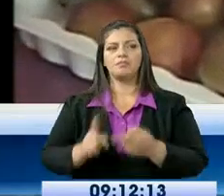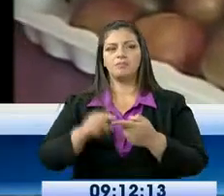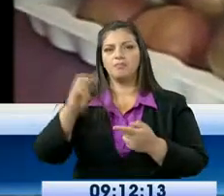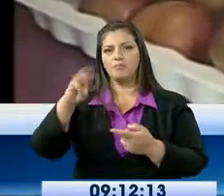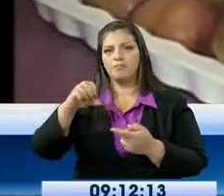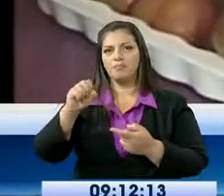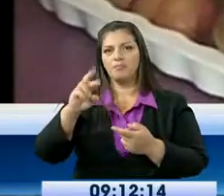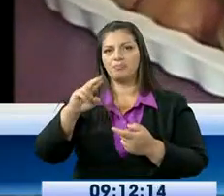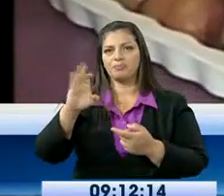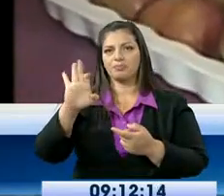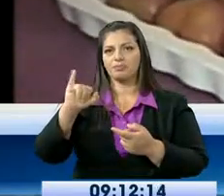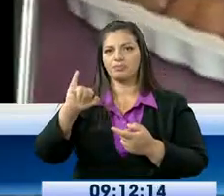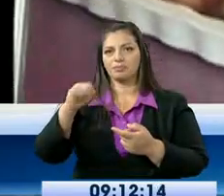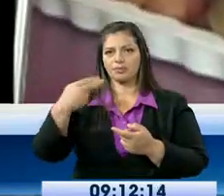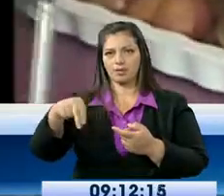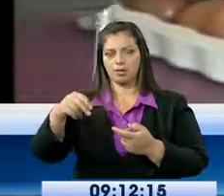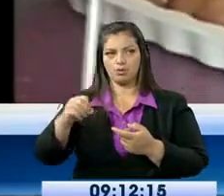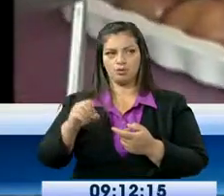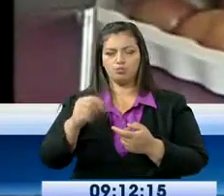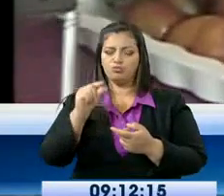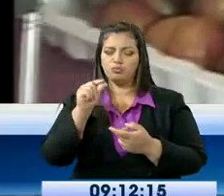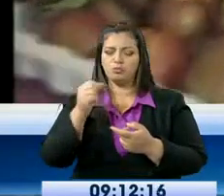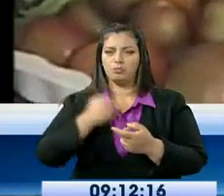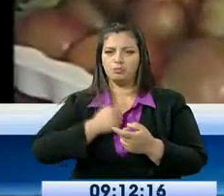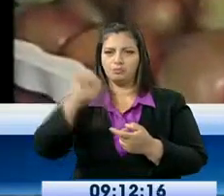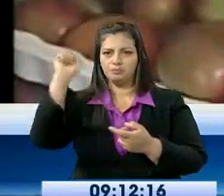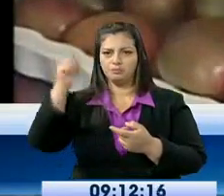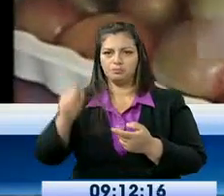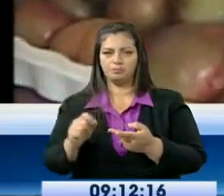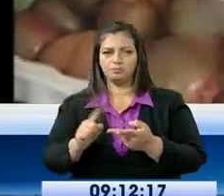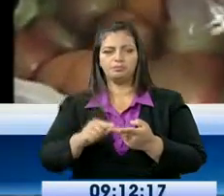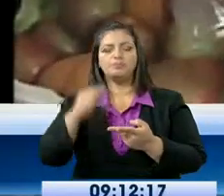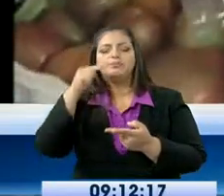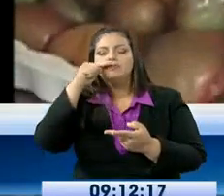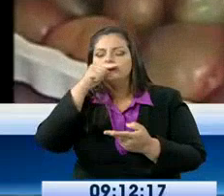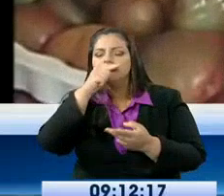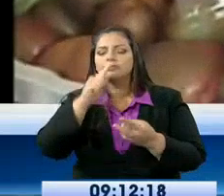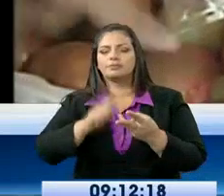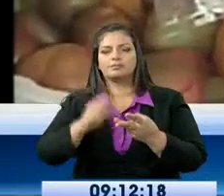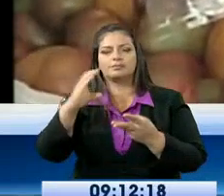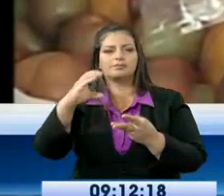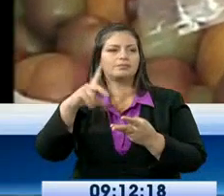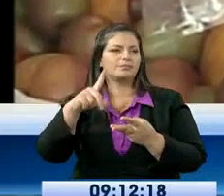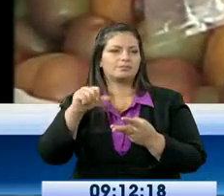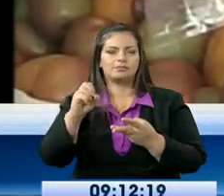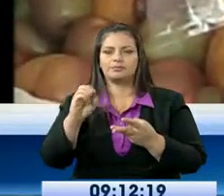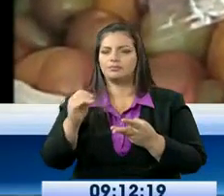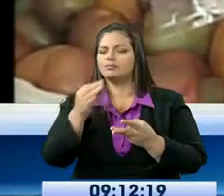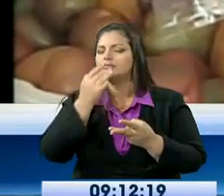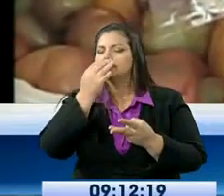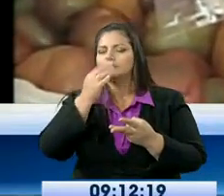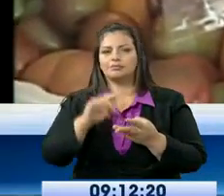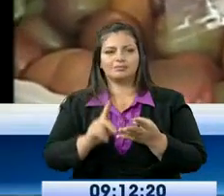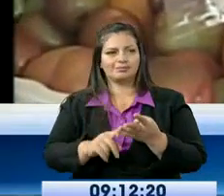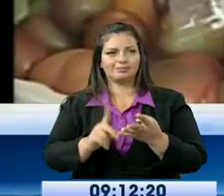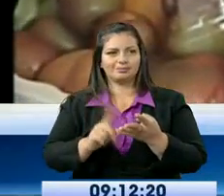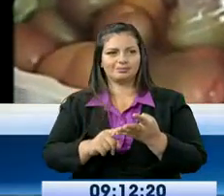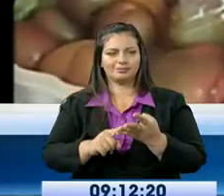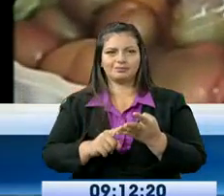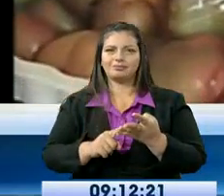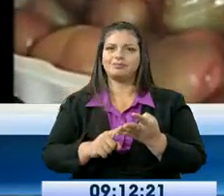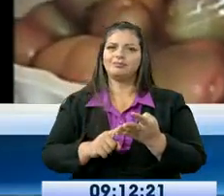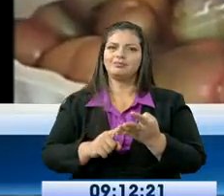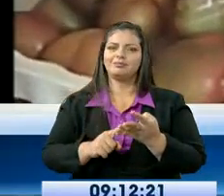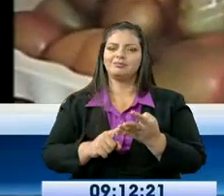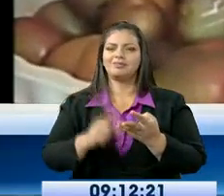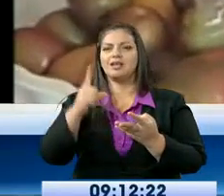mortiño, que es una frutita silvestre de la sierra, hay pimienta de olor, clavo de olor, hay canela, hay guayabas, hay ciruelas, hay naranjillas, hay maracuyá, hay